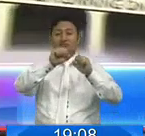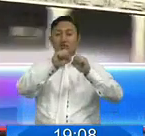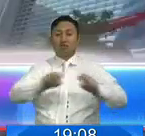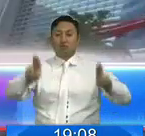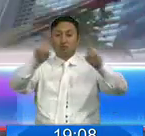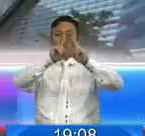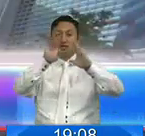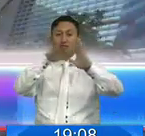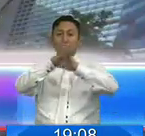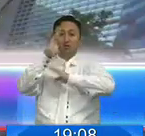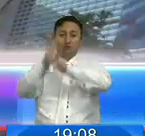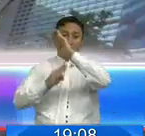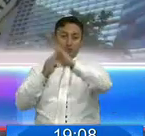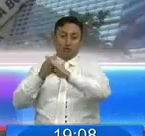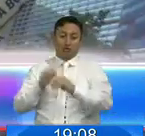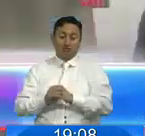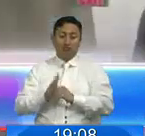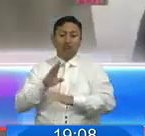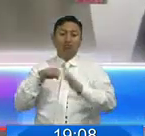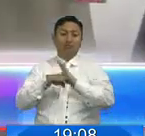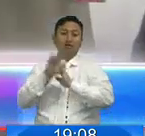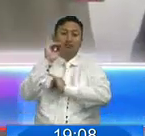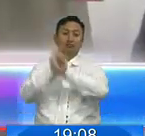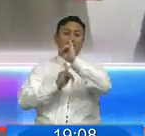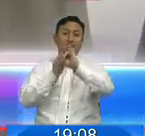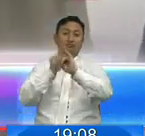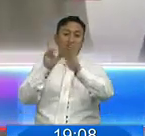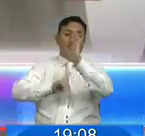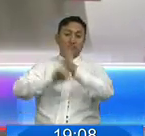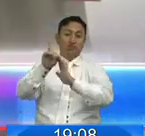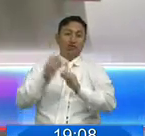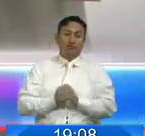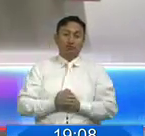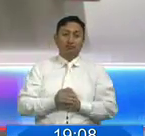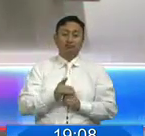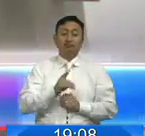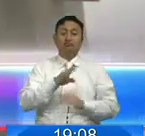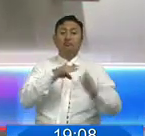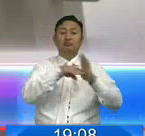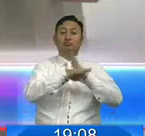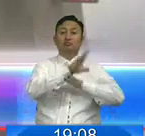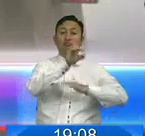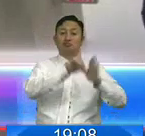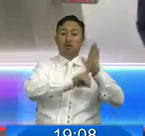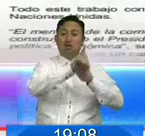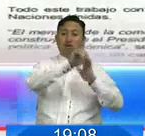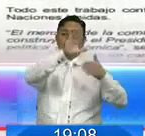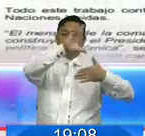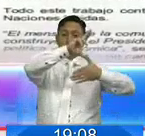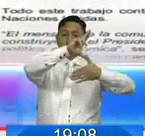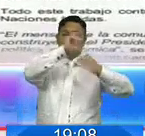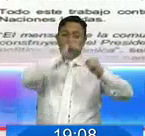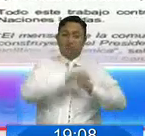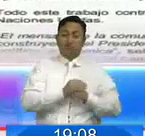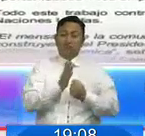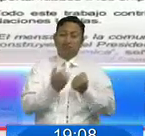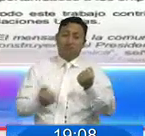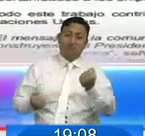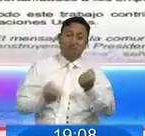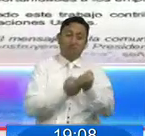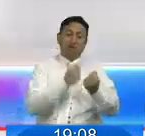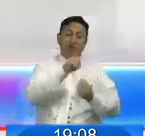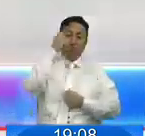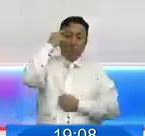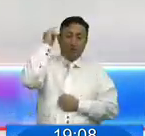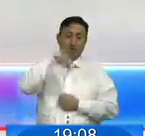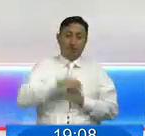el Banco Mundial, el Banco Interamericano de Desarrollo y el Banco de Desarrollo de América Latina intensificarán el respaldo al trabajo del